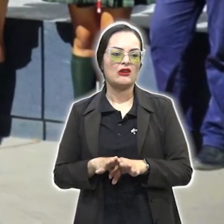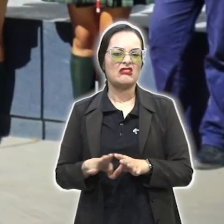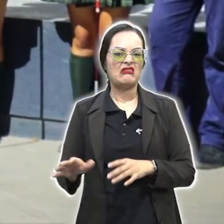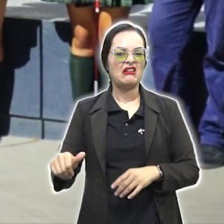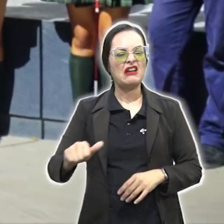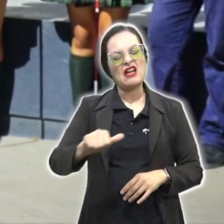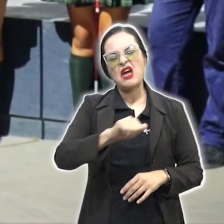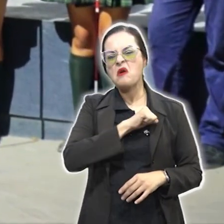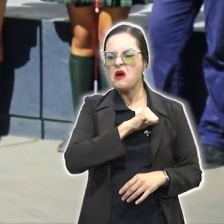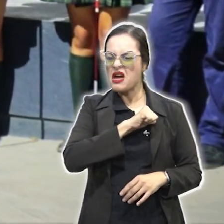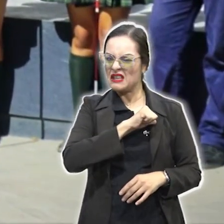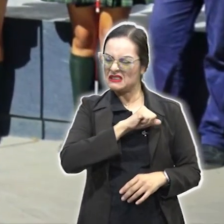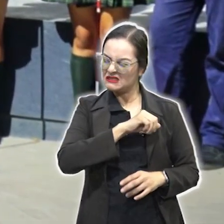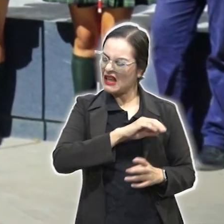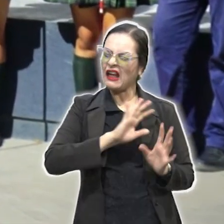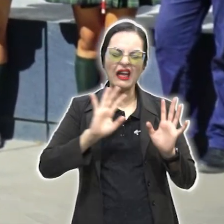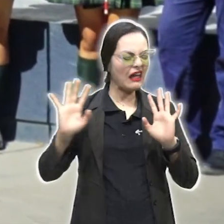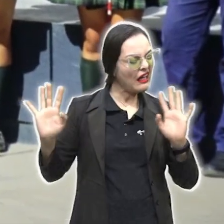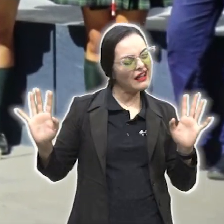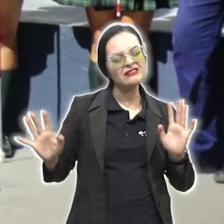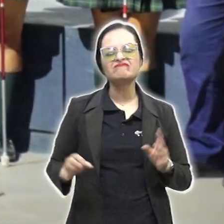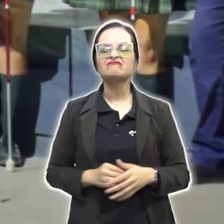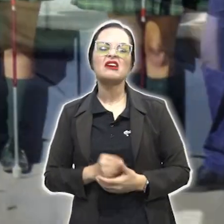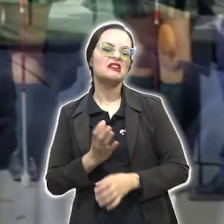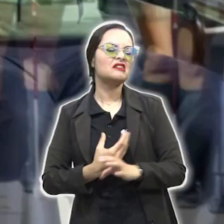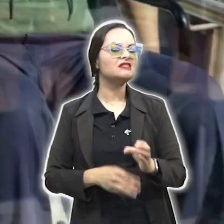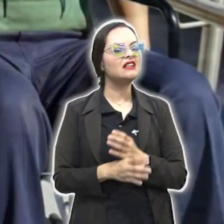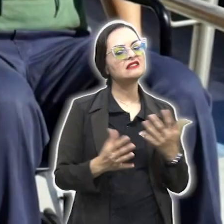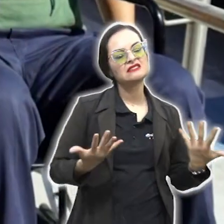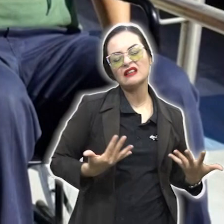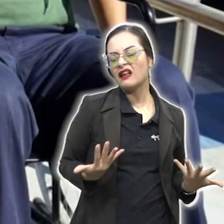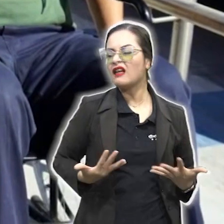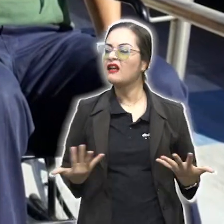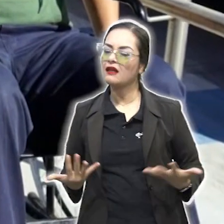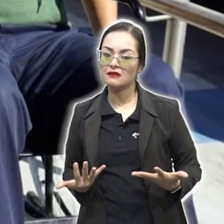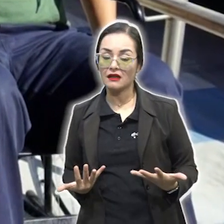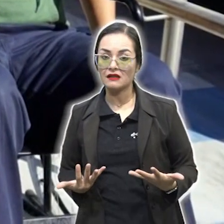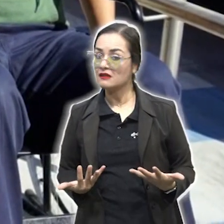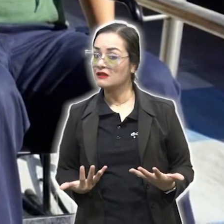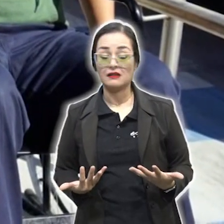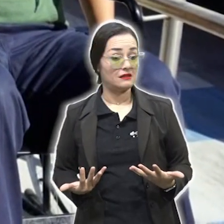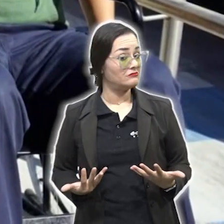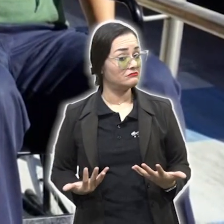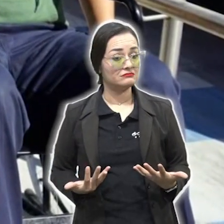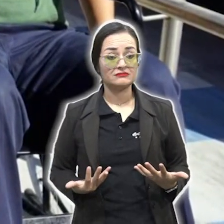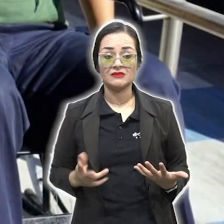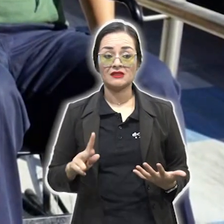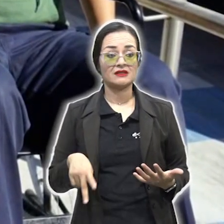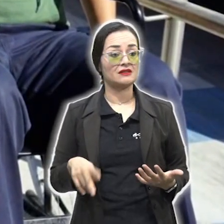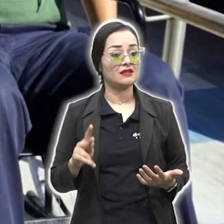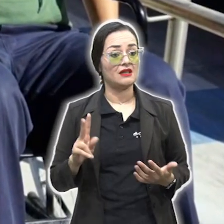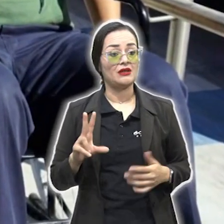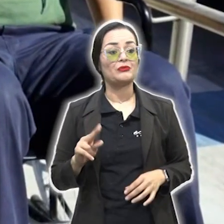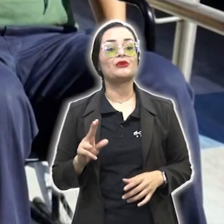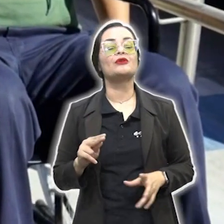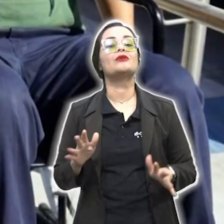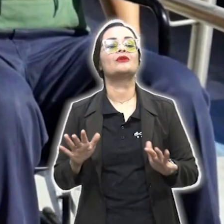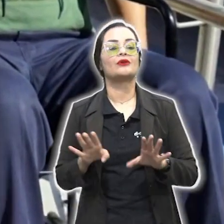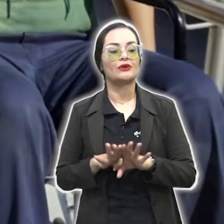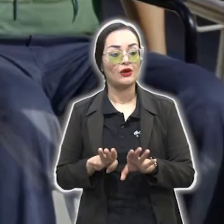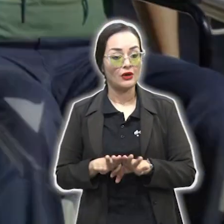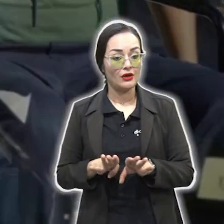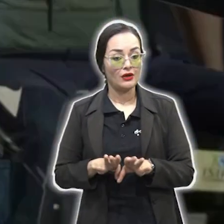que podemos llegar a hacer las cosas nomás por hacerlas y simplemente tener un